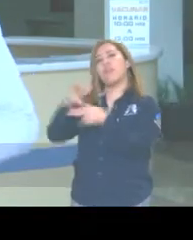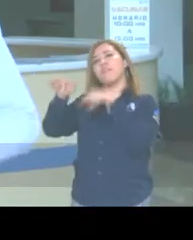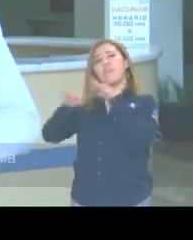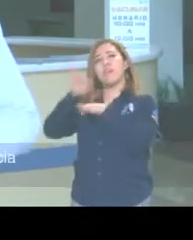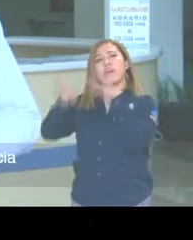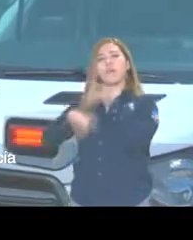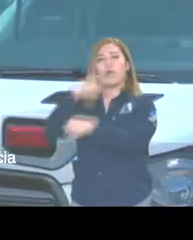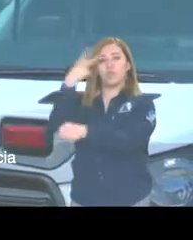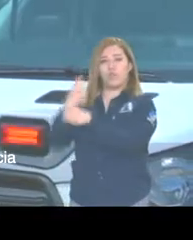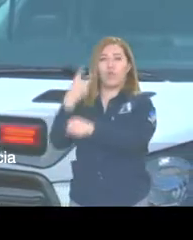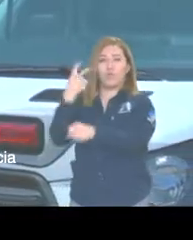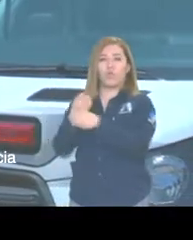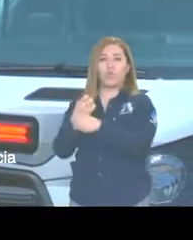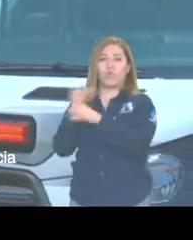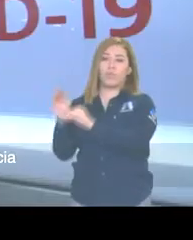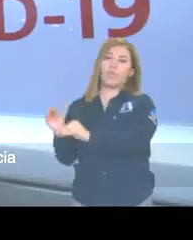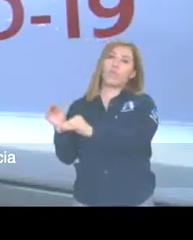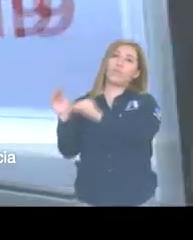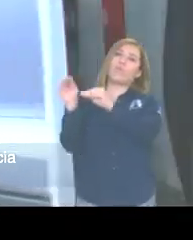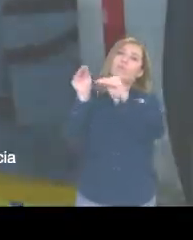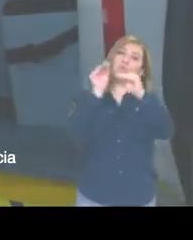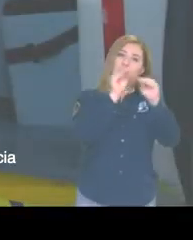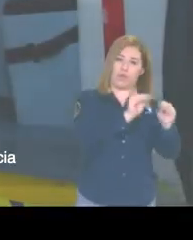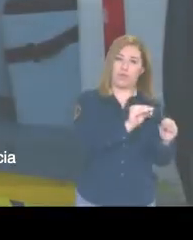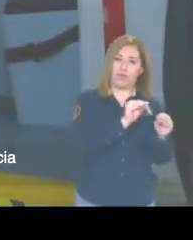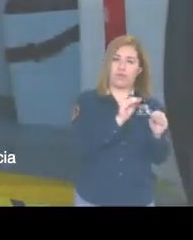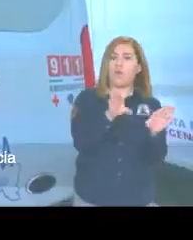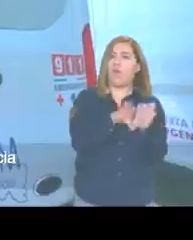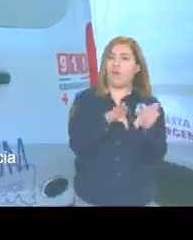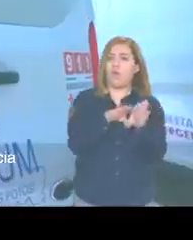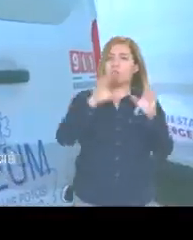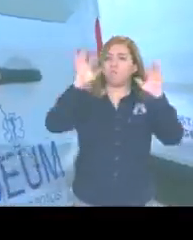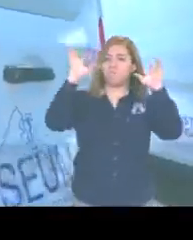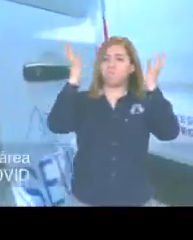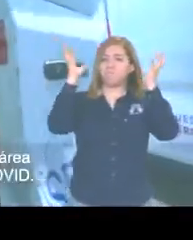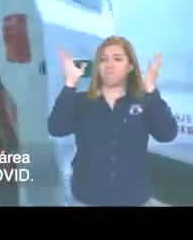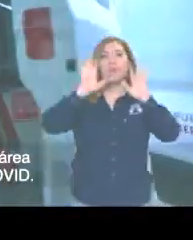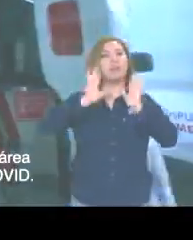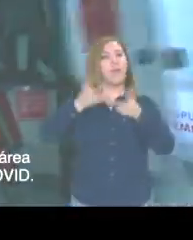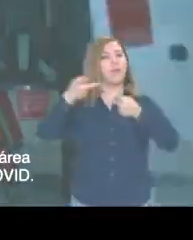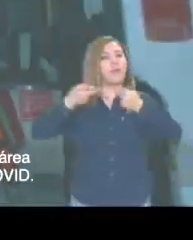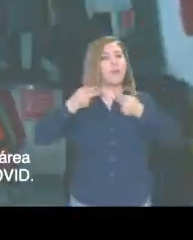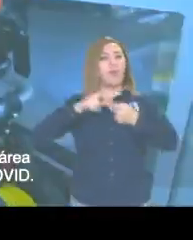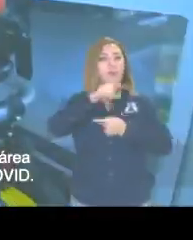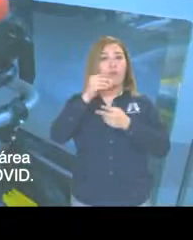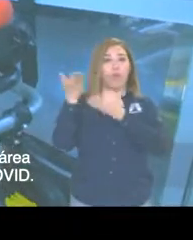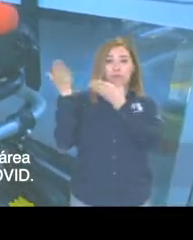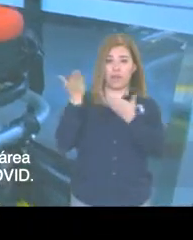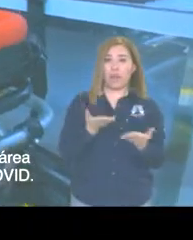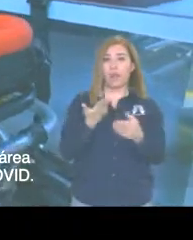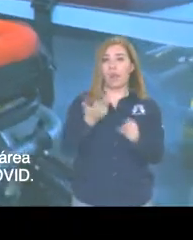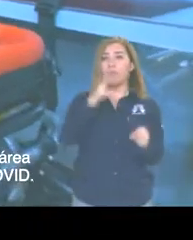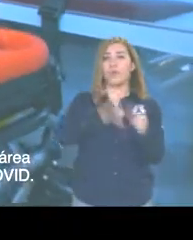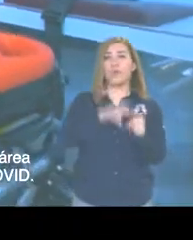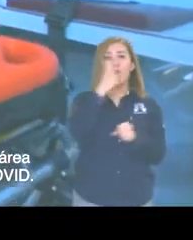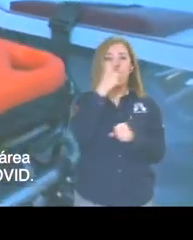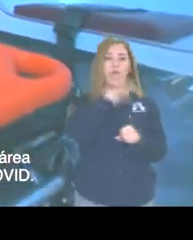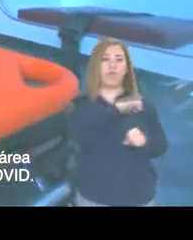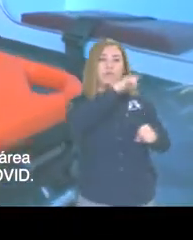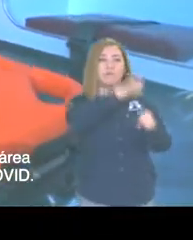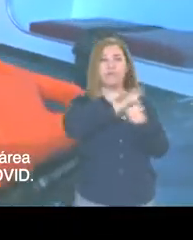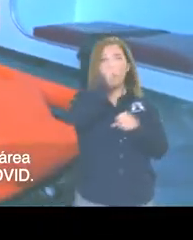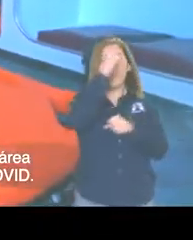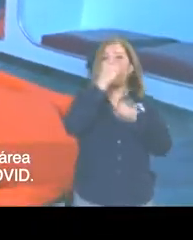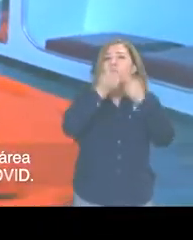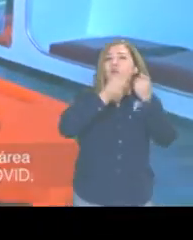nivel, el traslado se realizará en una ambulancia que está preparada para el mismo y al llegar al hospital serás recibido en un área específica para el